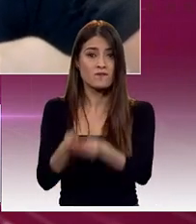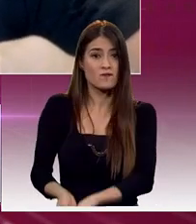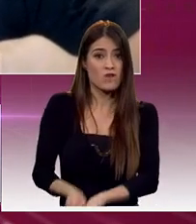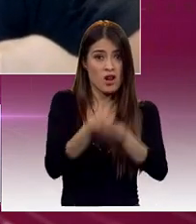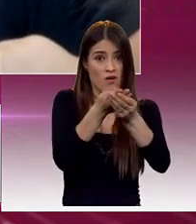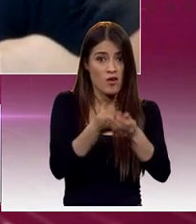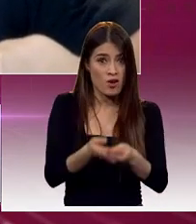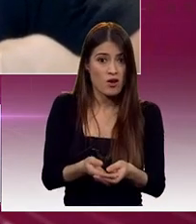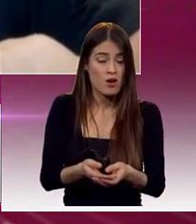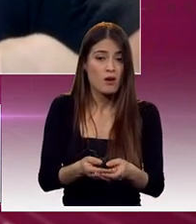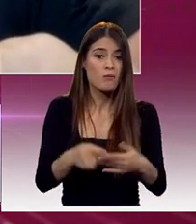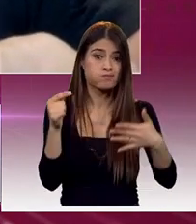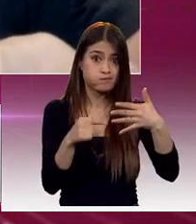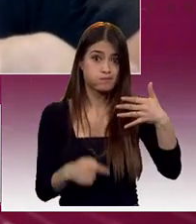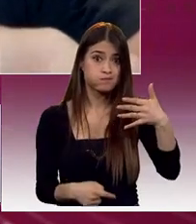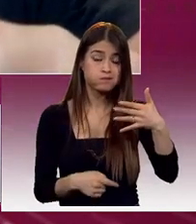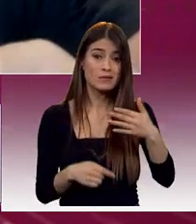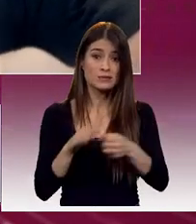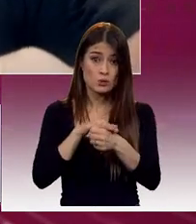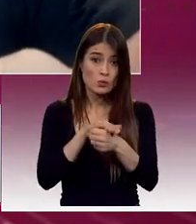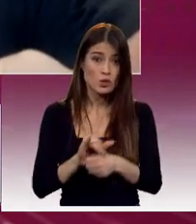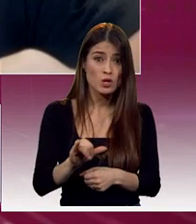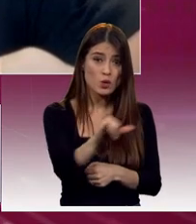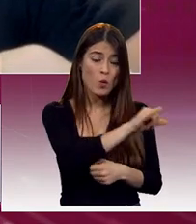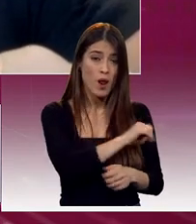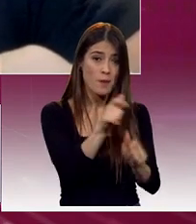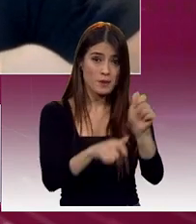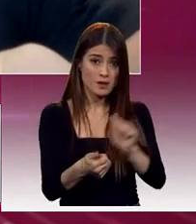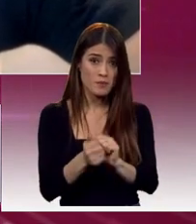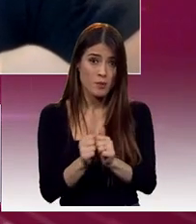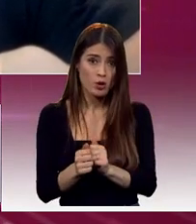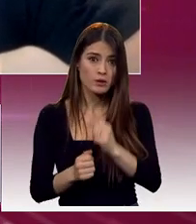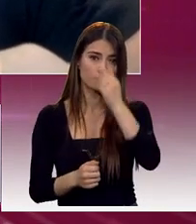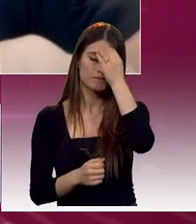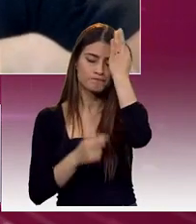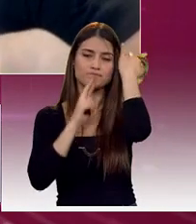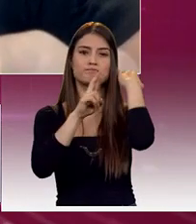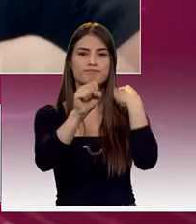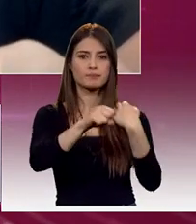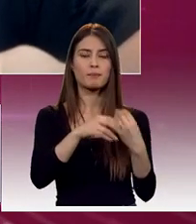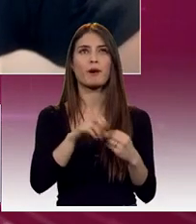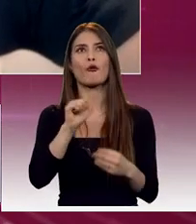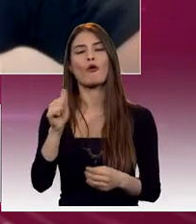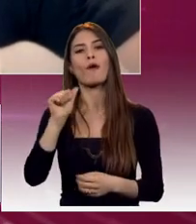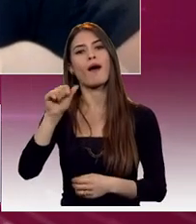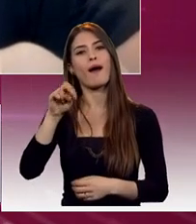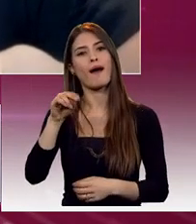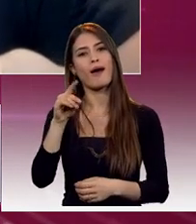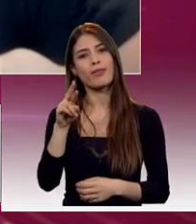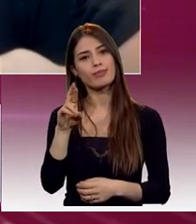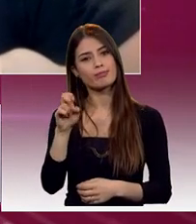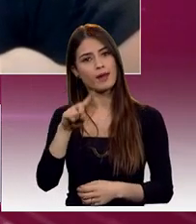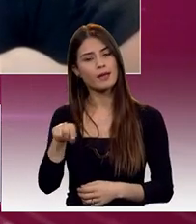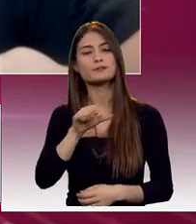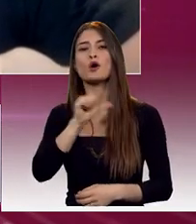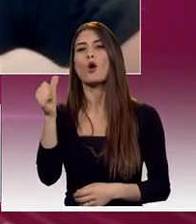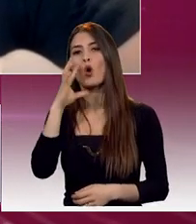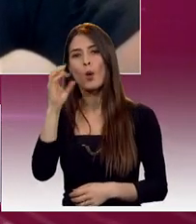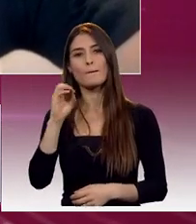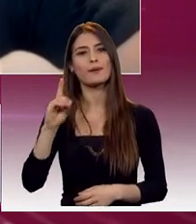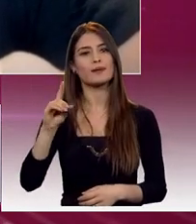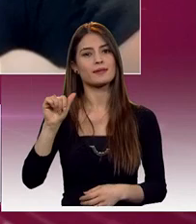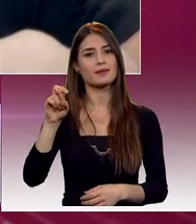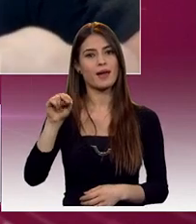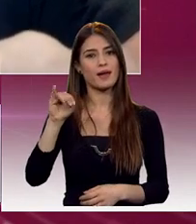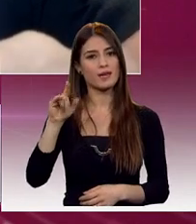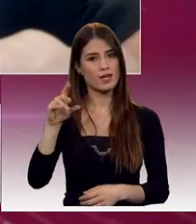más o menos en tu misma situación si está andrew piso también está manda está danilo moreno asprilla que él está aquí en un equipo